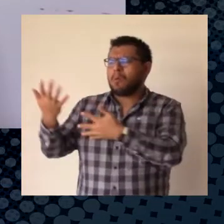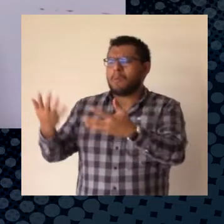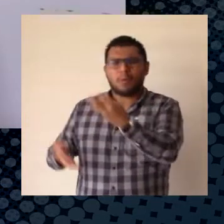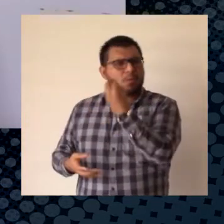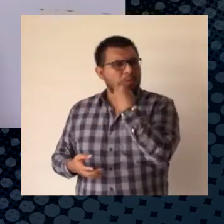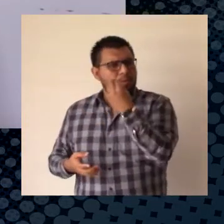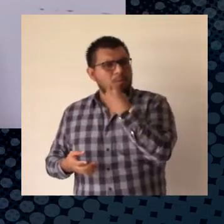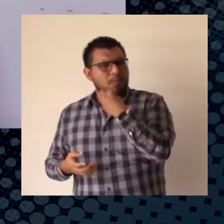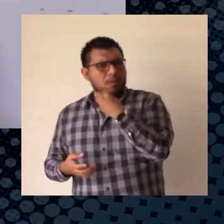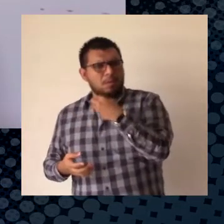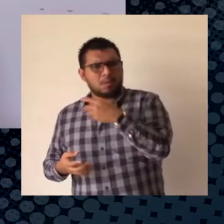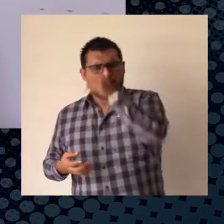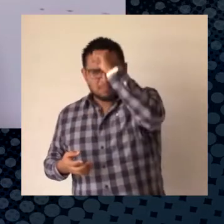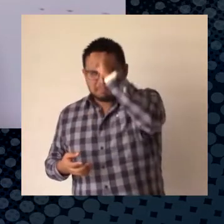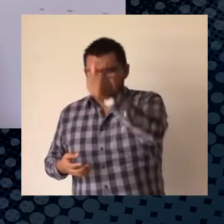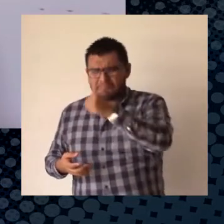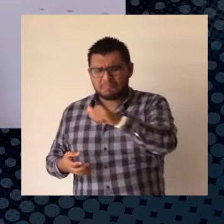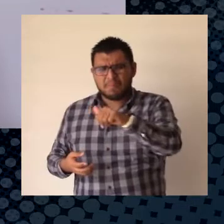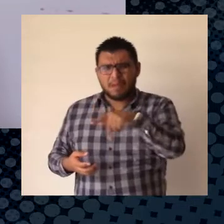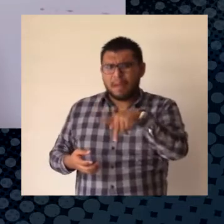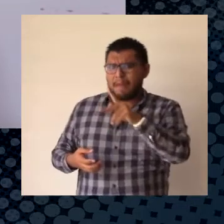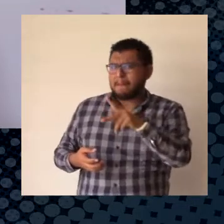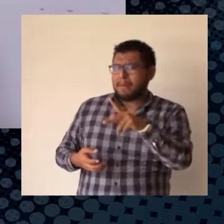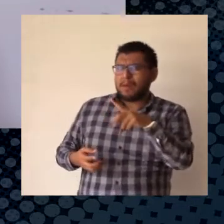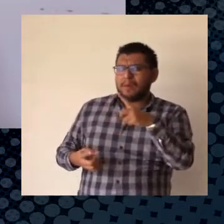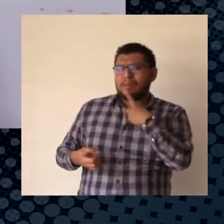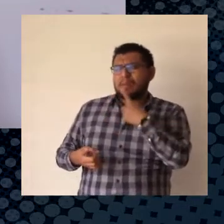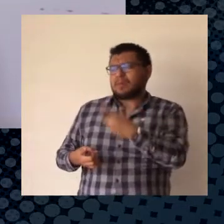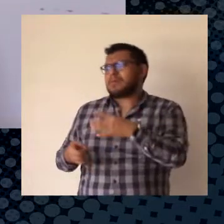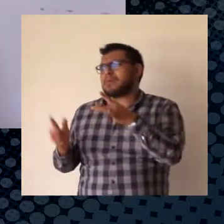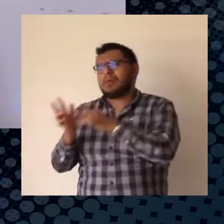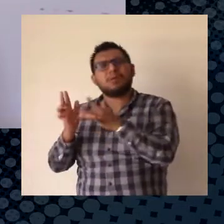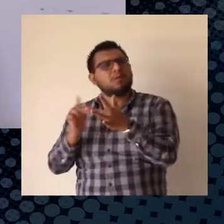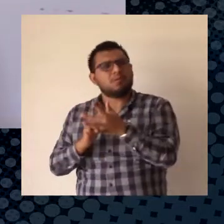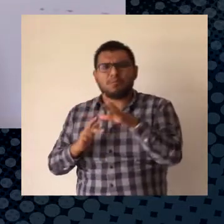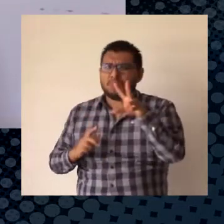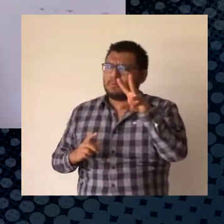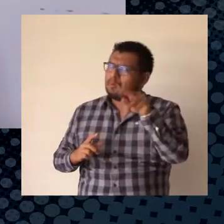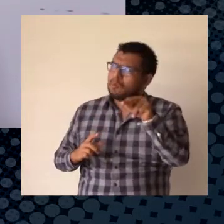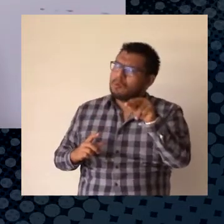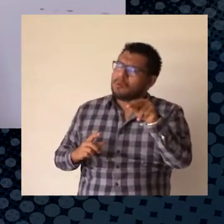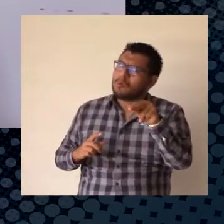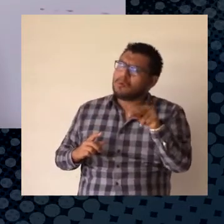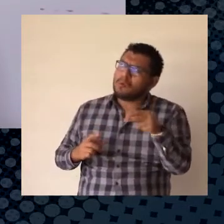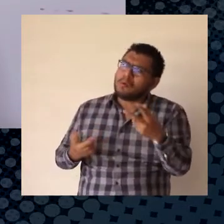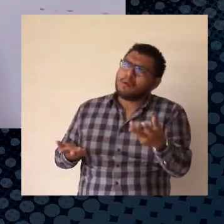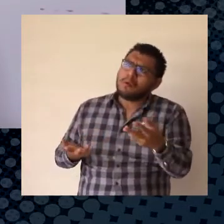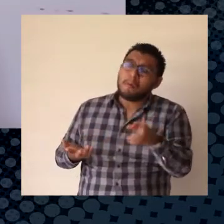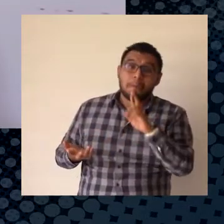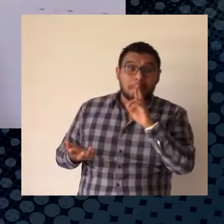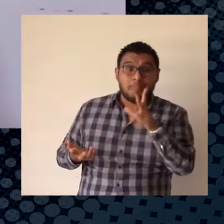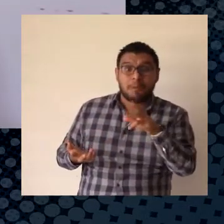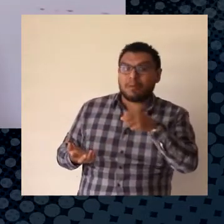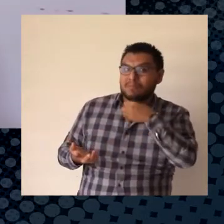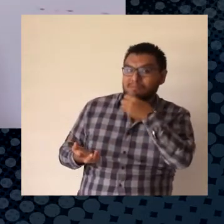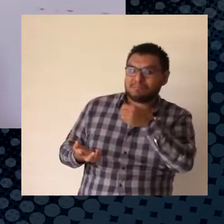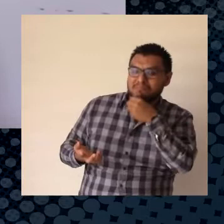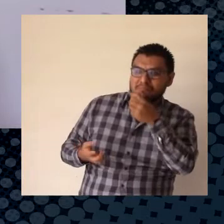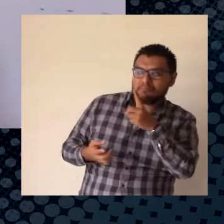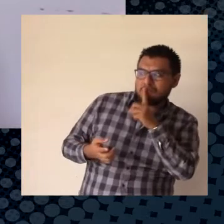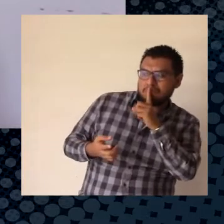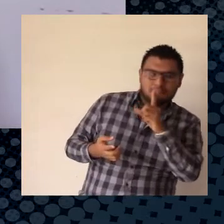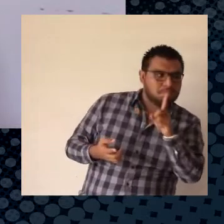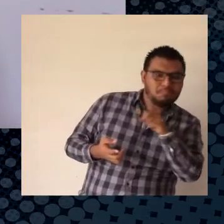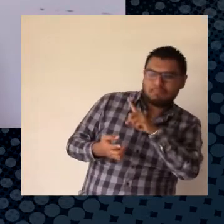pecadores, pero en lugar de ir al Señor directamente, decirle, Señor, ¿por qué haces esto? Murmuraban entre sí, y